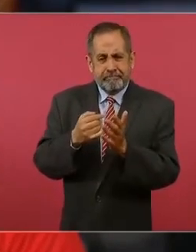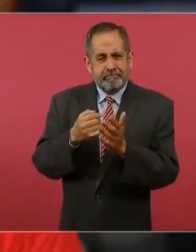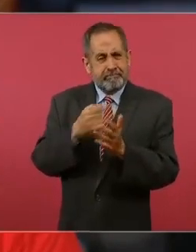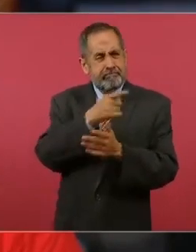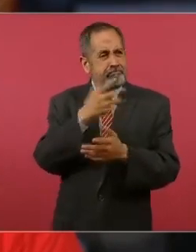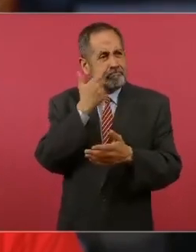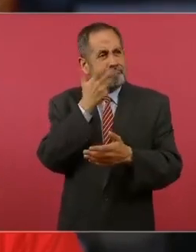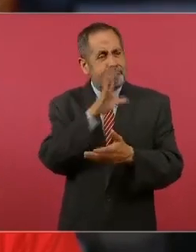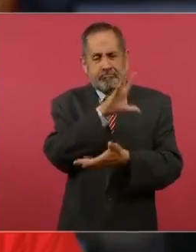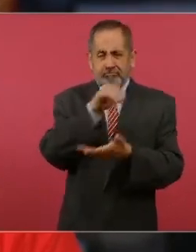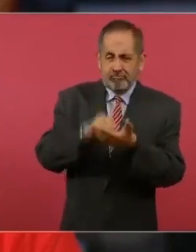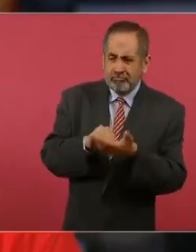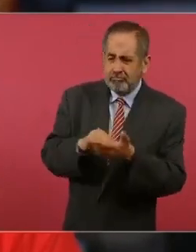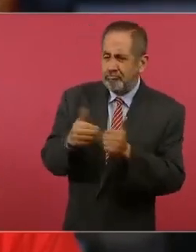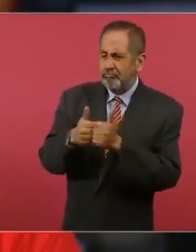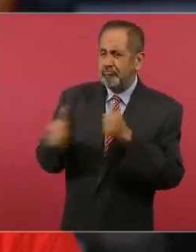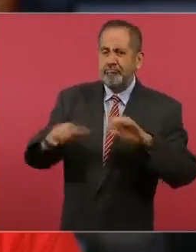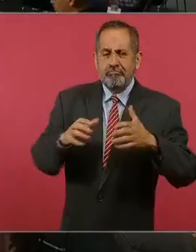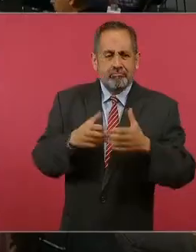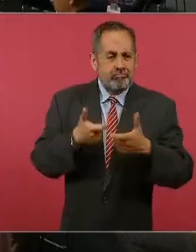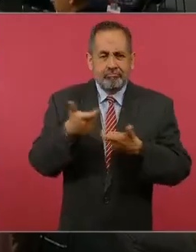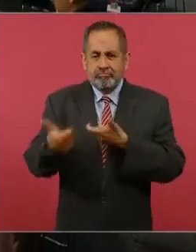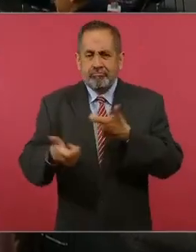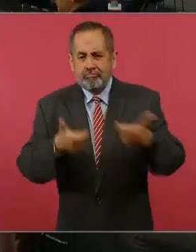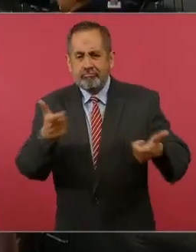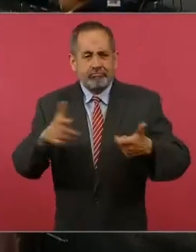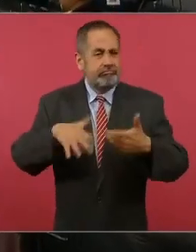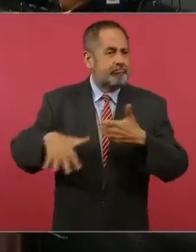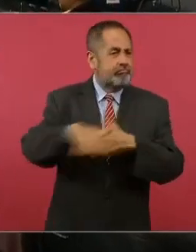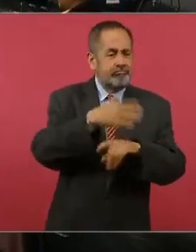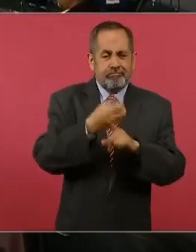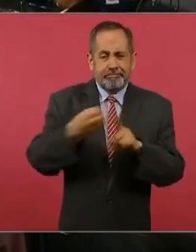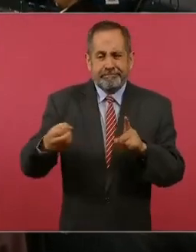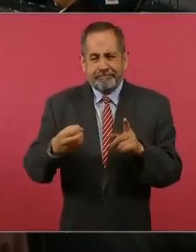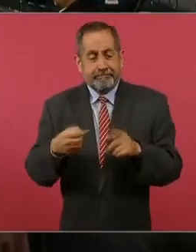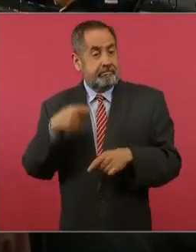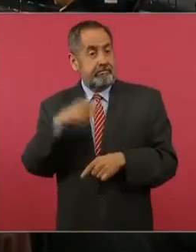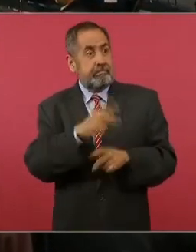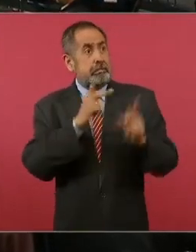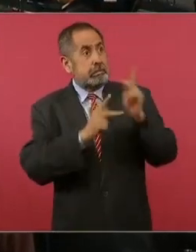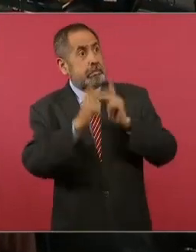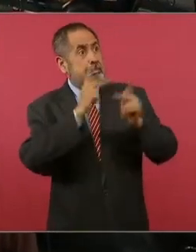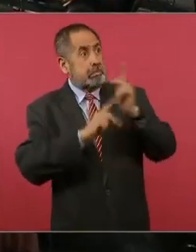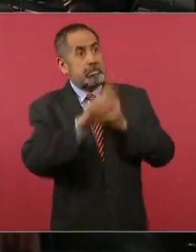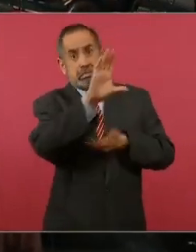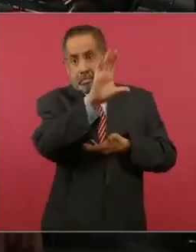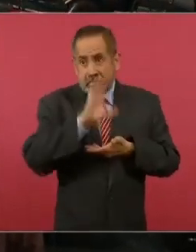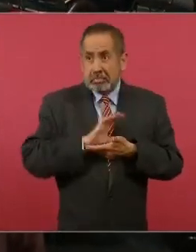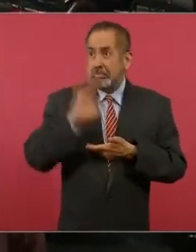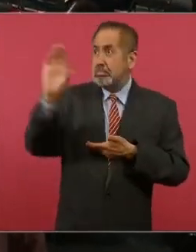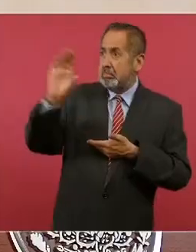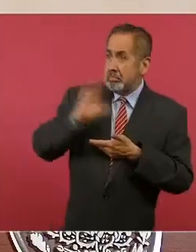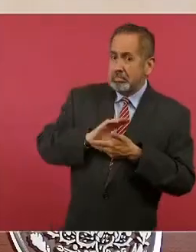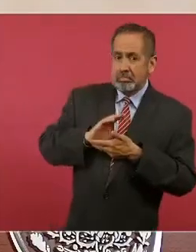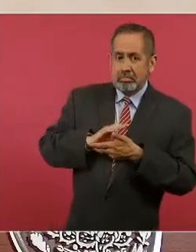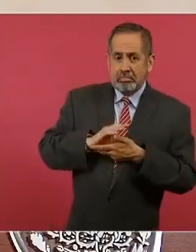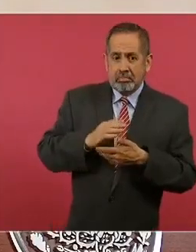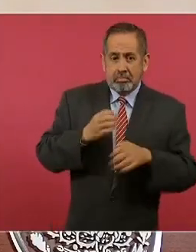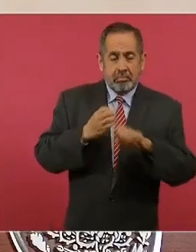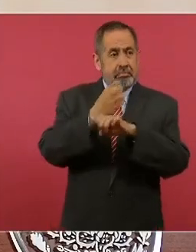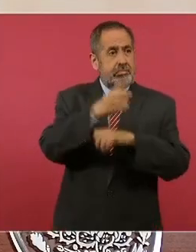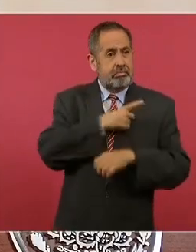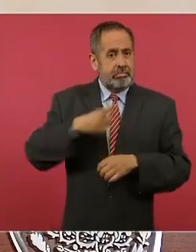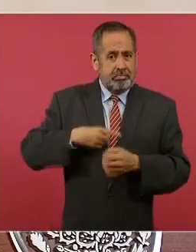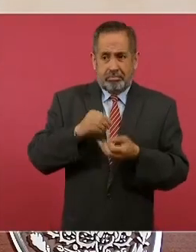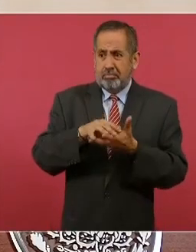un esquema el independiente para poder organizar sus recursos. ¿Esto tiene lógica cuando endeudas a un Estado y